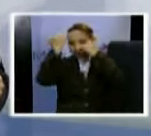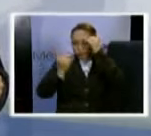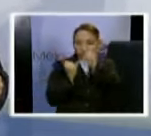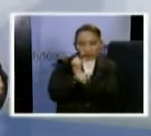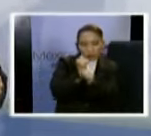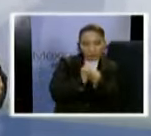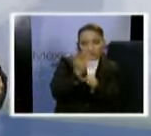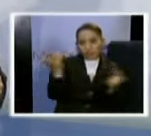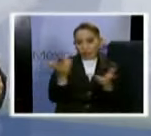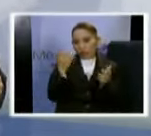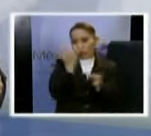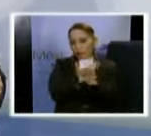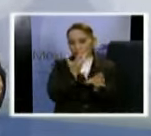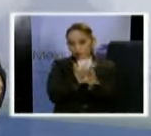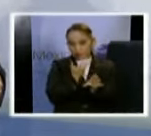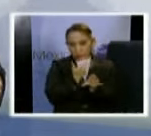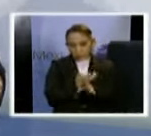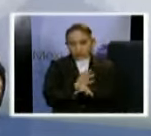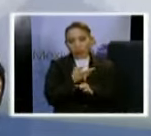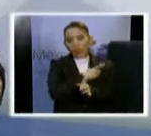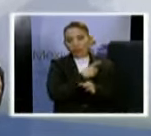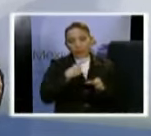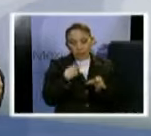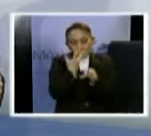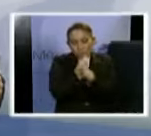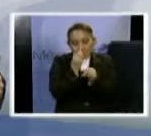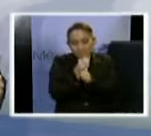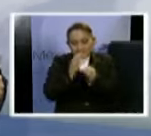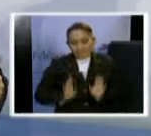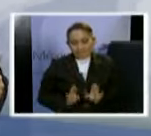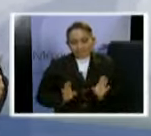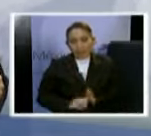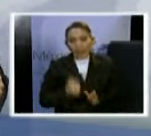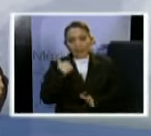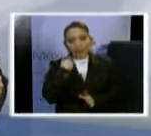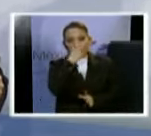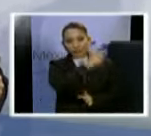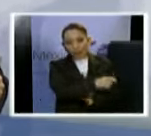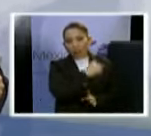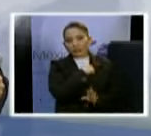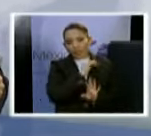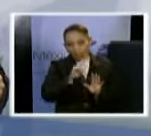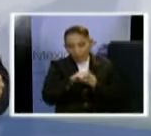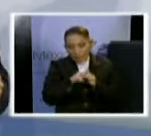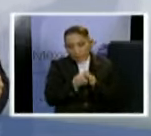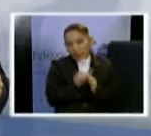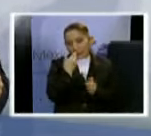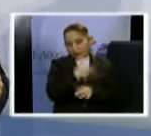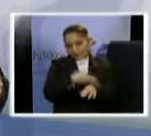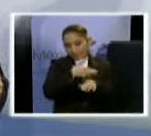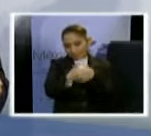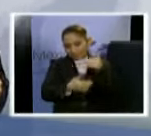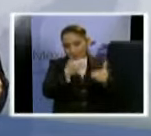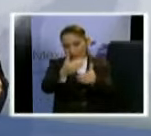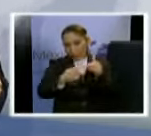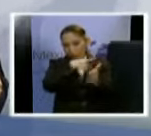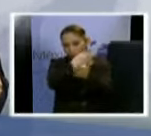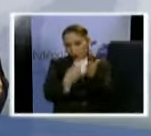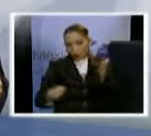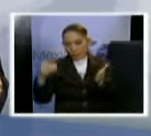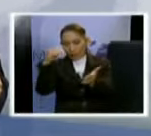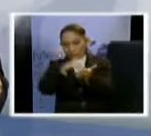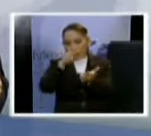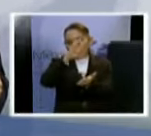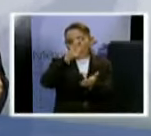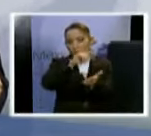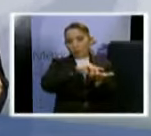investigación que se ha hecho con Estados Unidos, tendrá que ser ajustado a las características de Canadá, está ya en camino, se monta un programa de becas